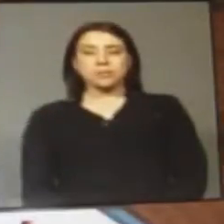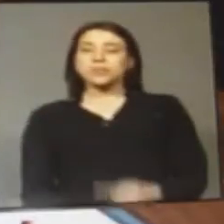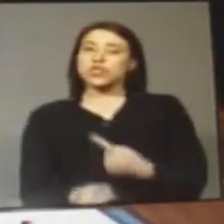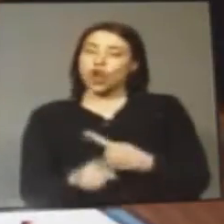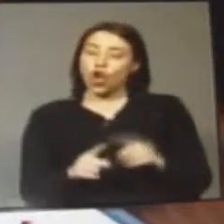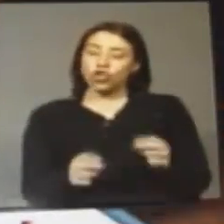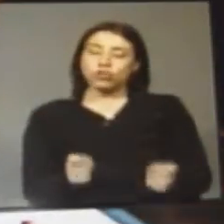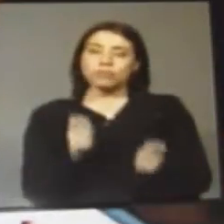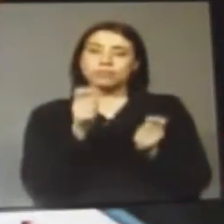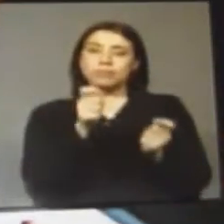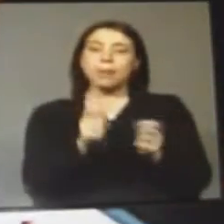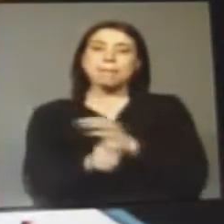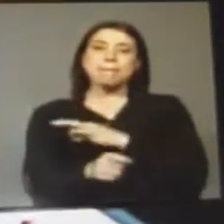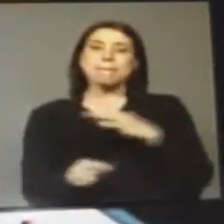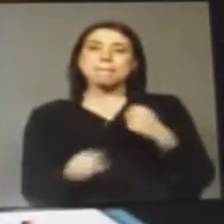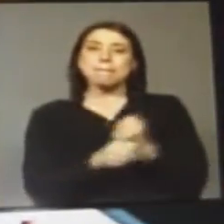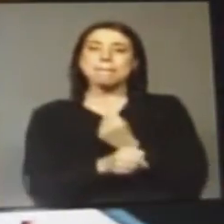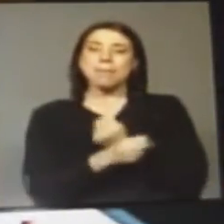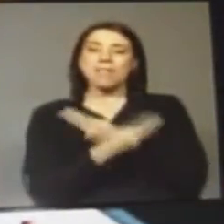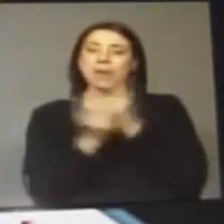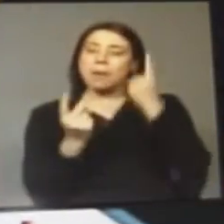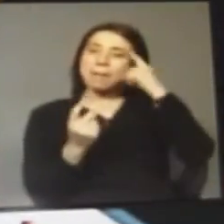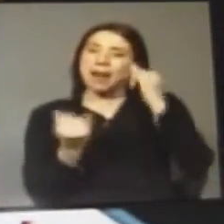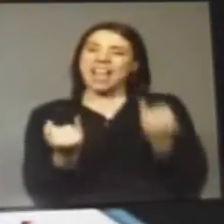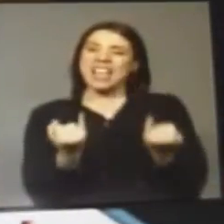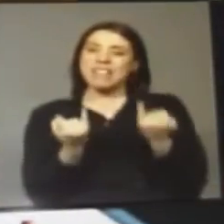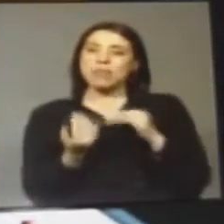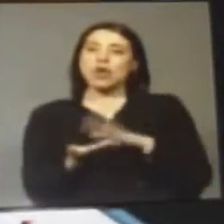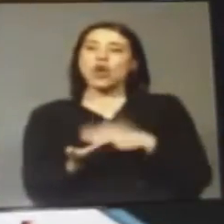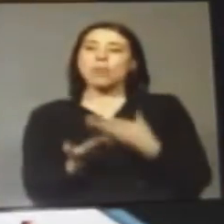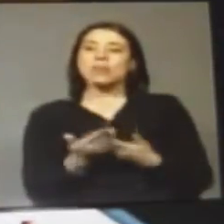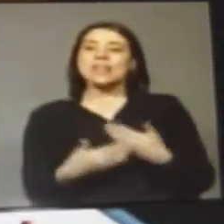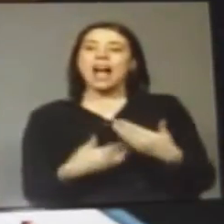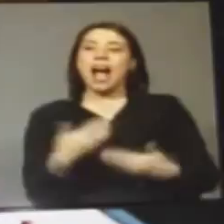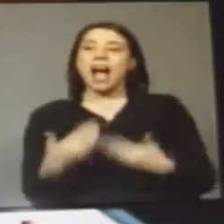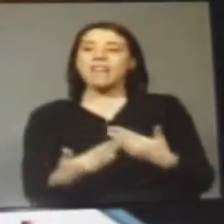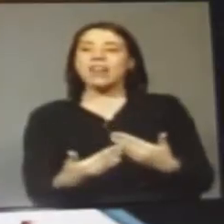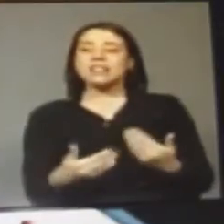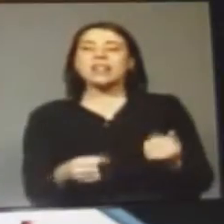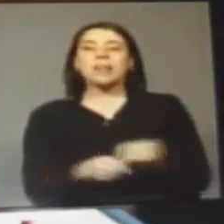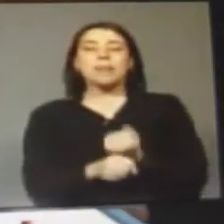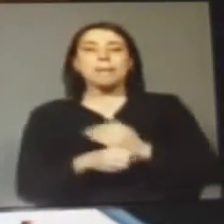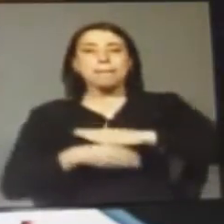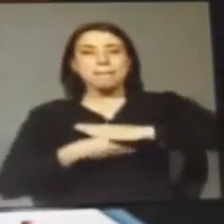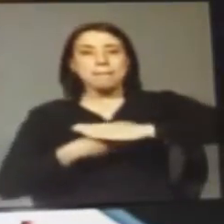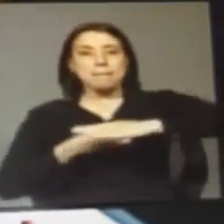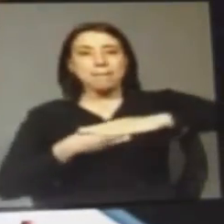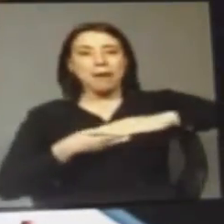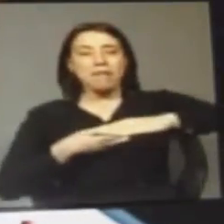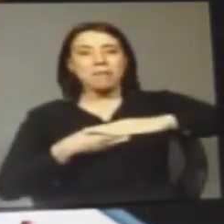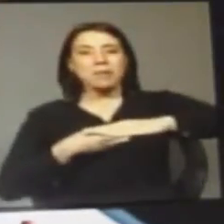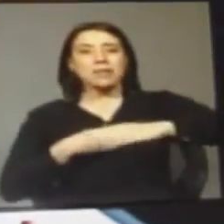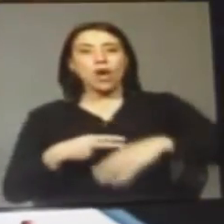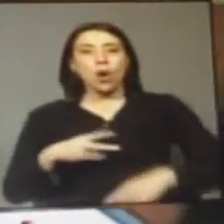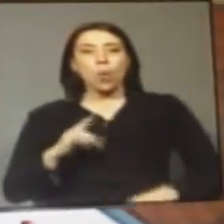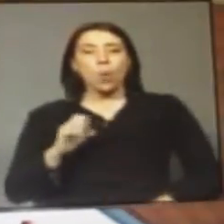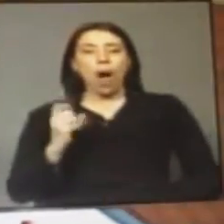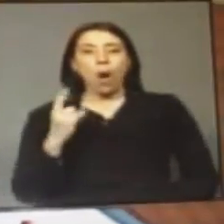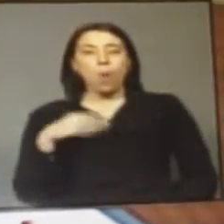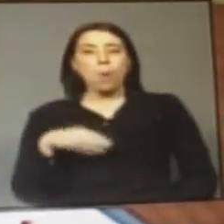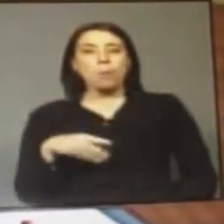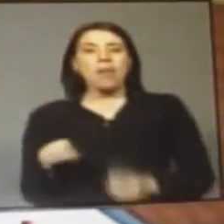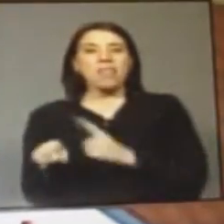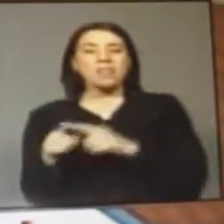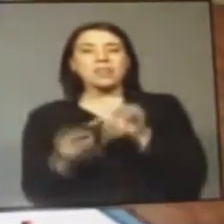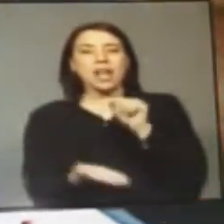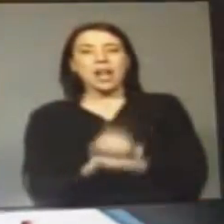un oficio también al ministro de Obras Públicas para que informe el estado de avance que presenta la obra de pavimentación de la ruta internacional de Huaúm tras una